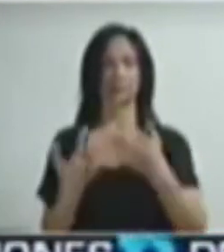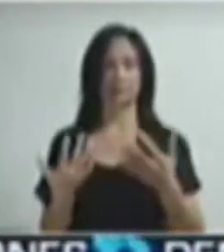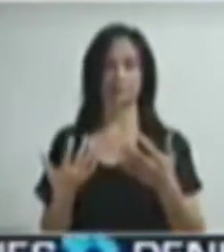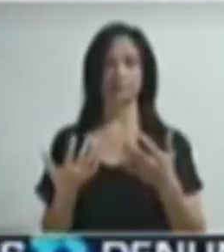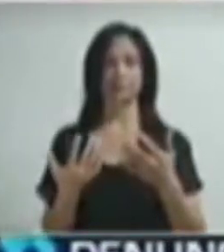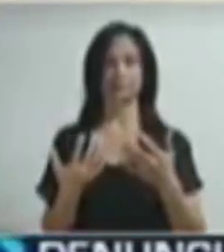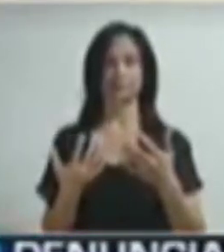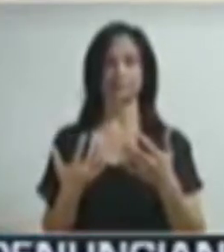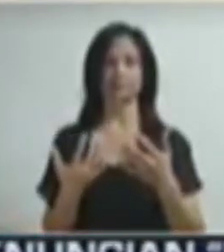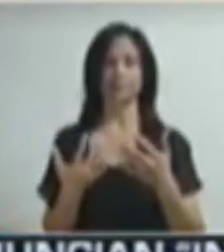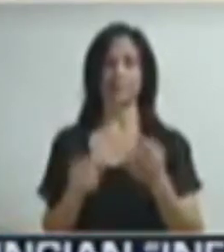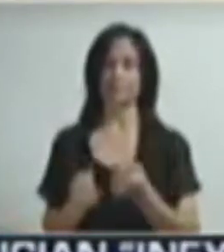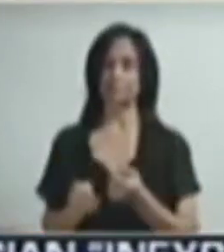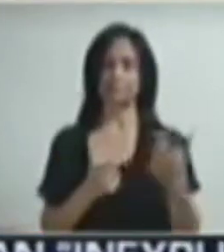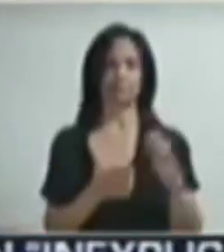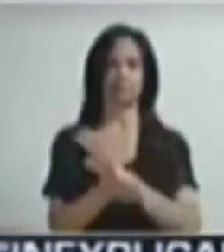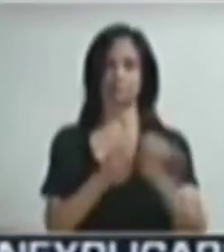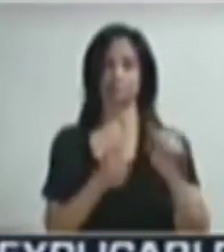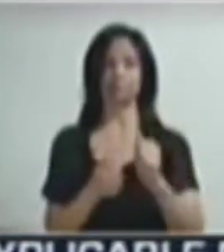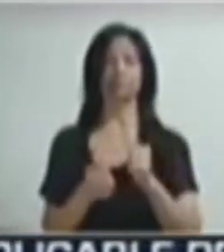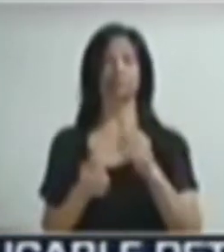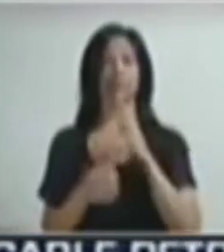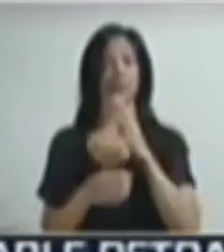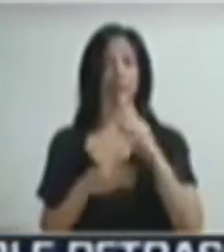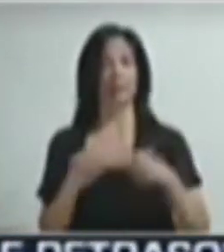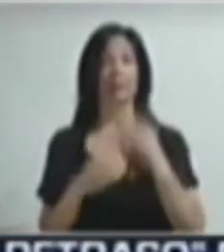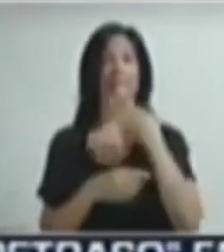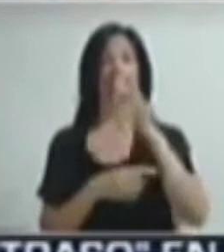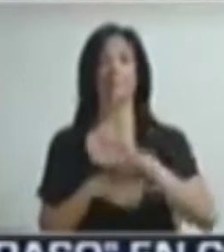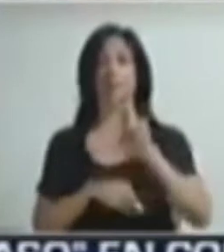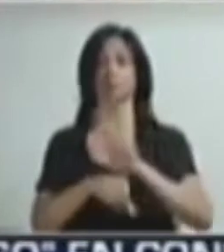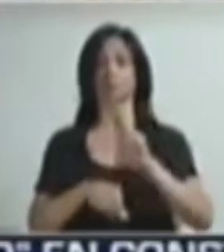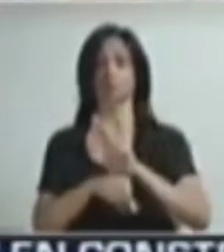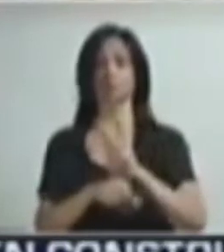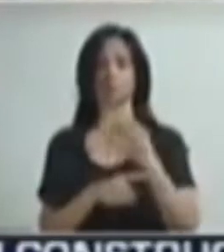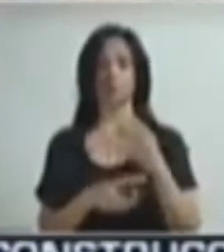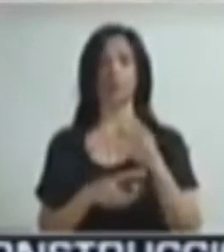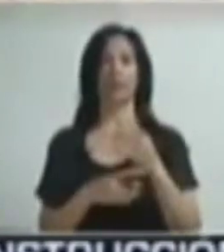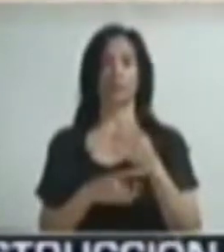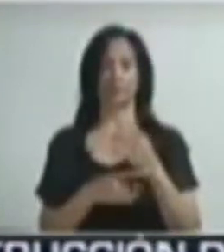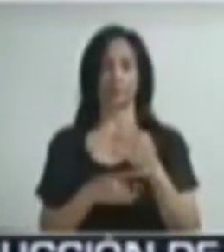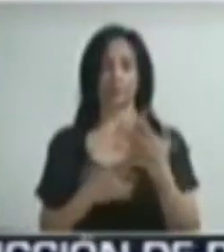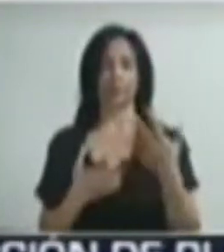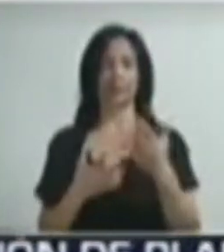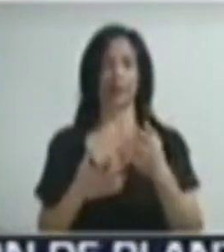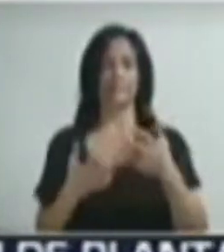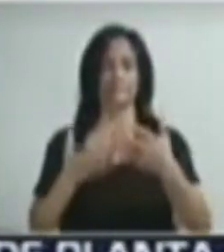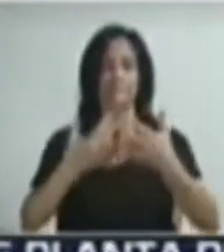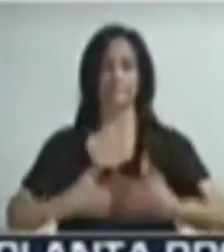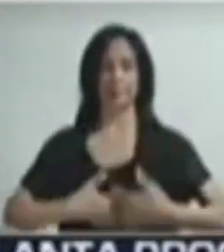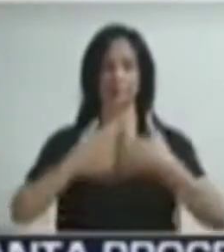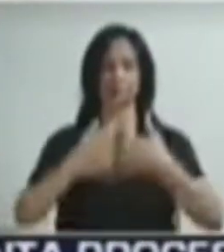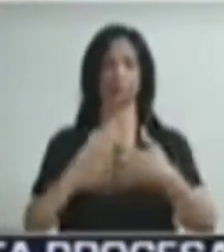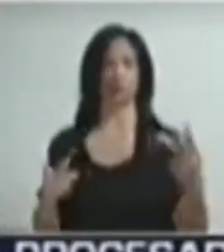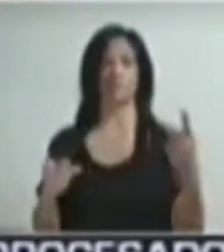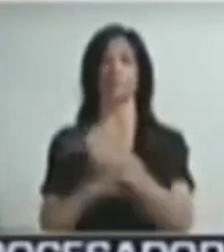eliminarlo. Asimismo, se refirió al mal uso que estuvieron dando a las bombas de irrigación. Eso es lo peor que nos ha pasado.